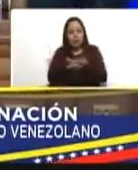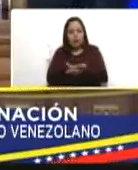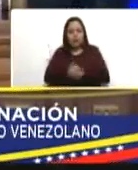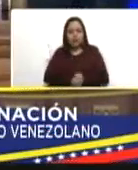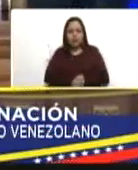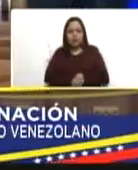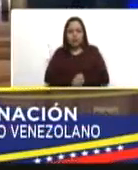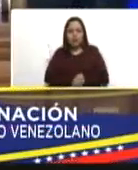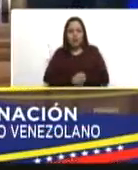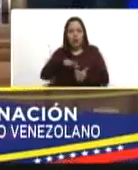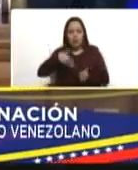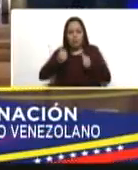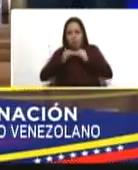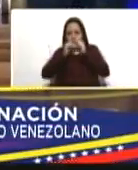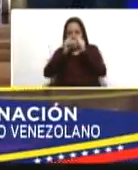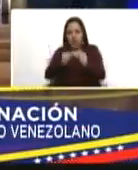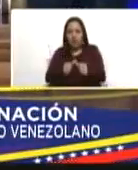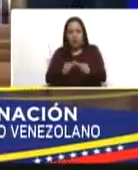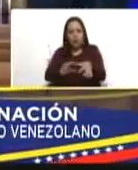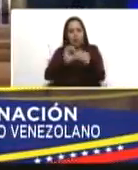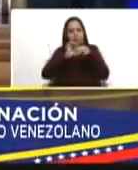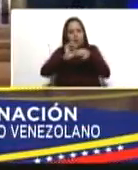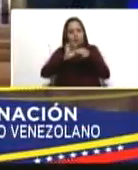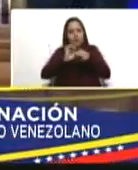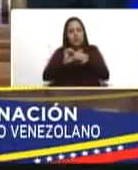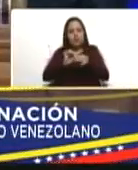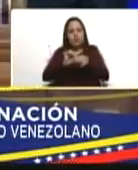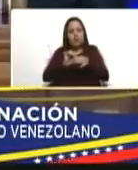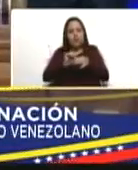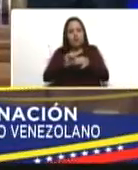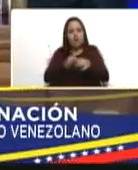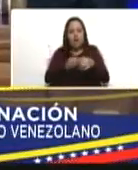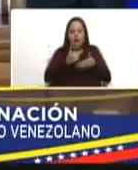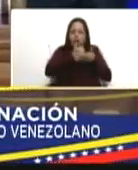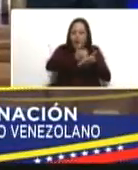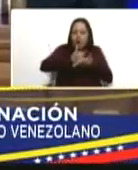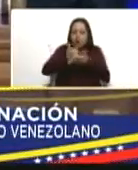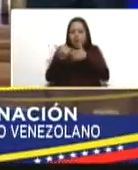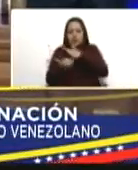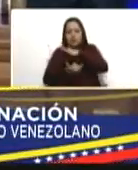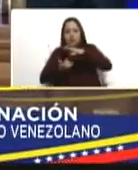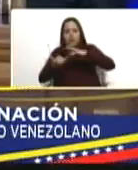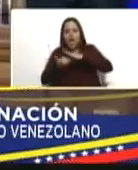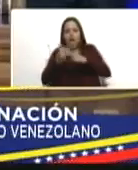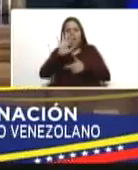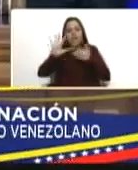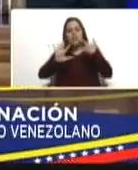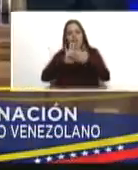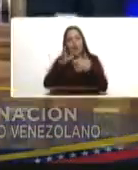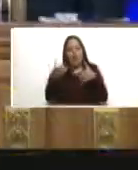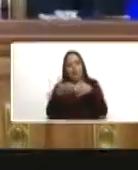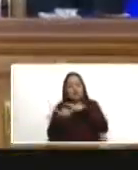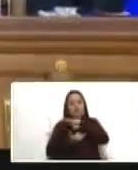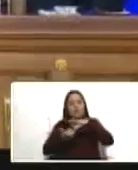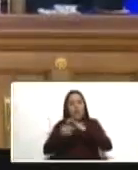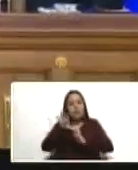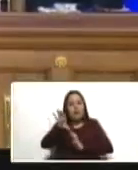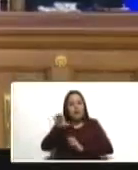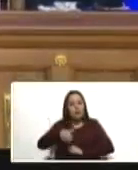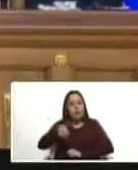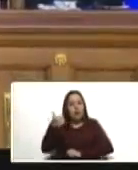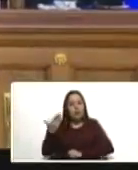para seguir Unidos en cooperación institucional los cinco poderes del país señor